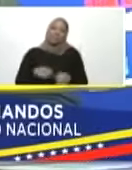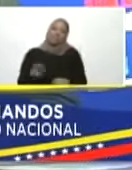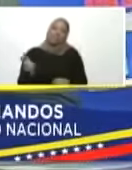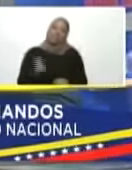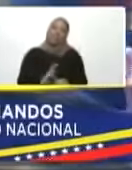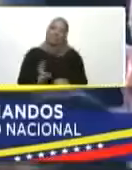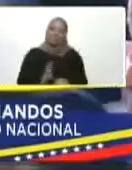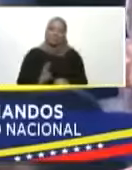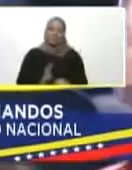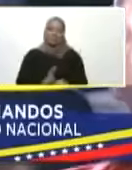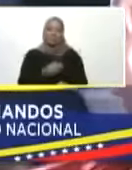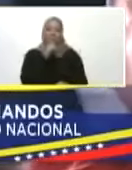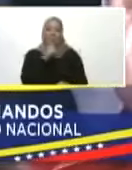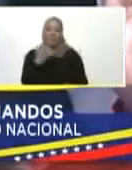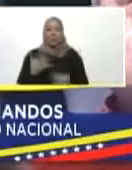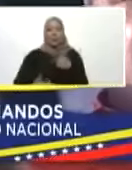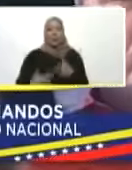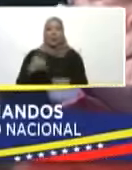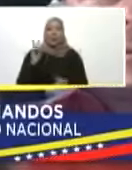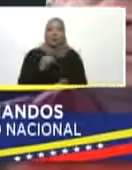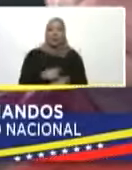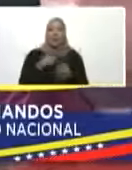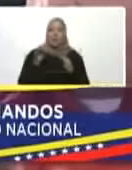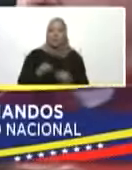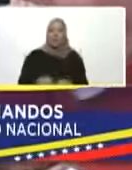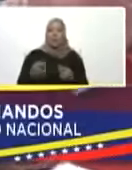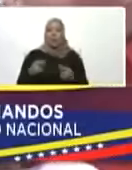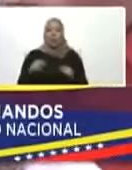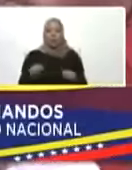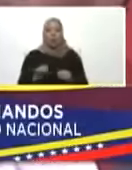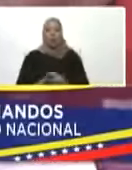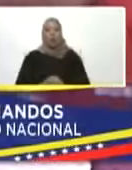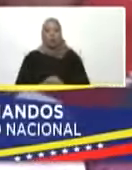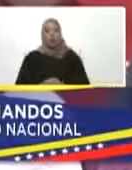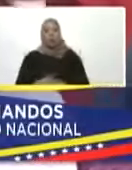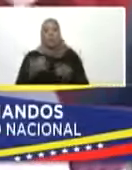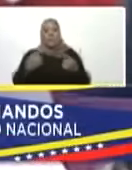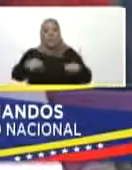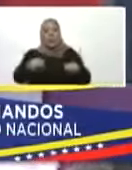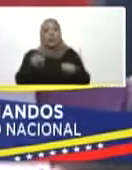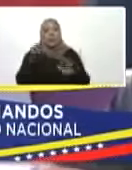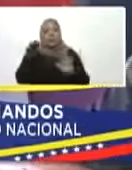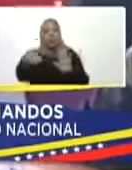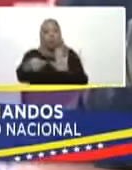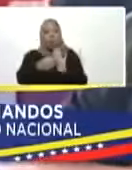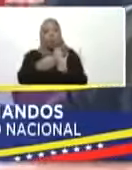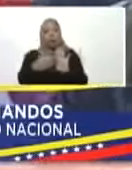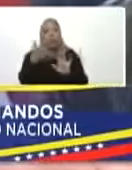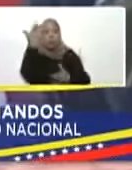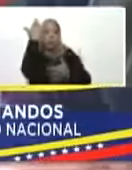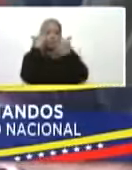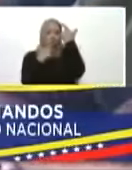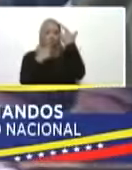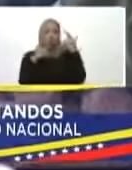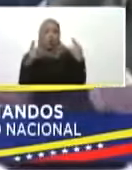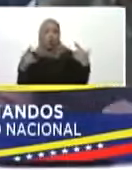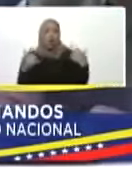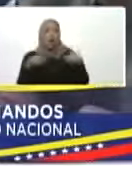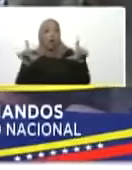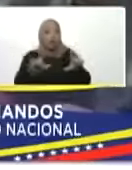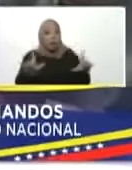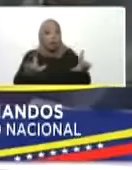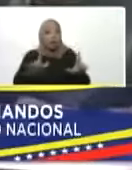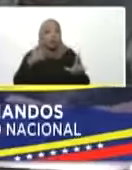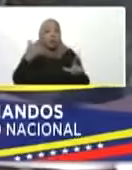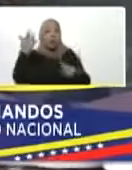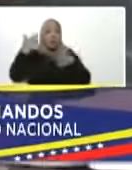ocurre así, usted lo acaba de decir, hay un verdadero bloqueo, hay una verdadera censura en contra del chavismo y en contra del candidato